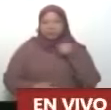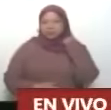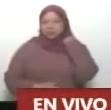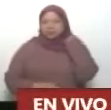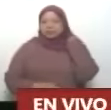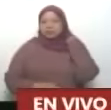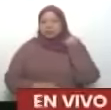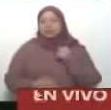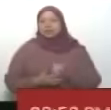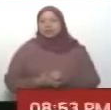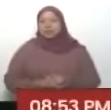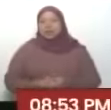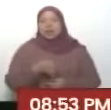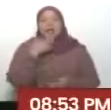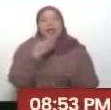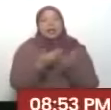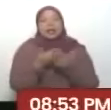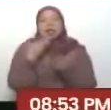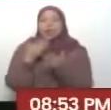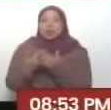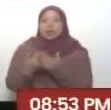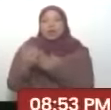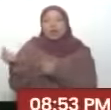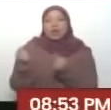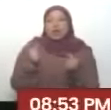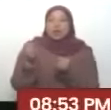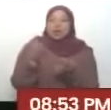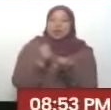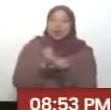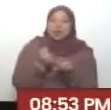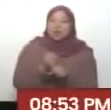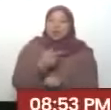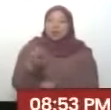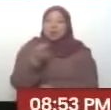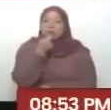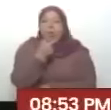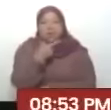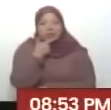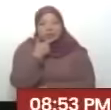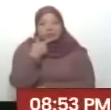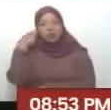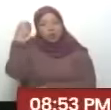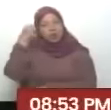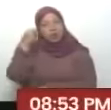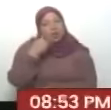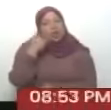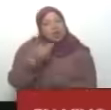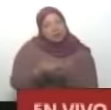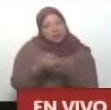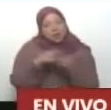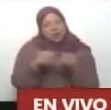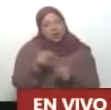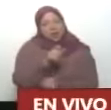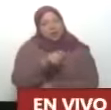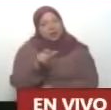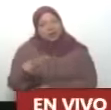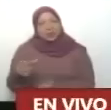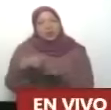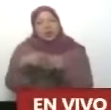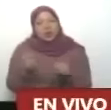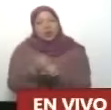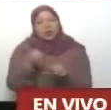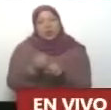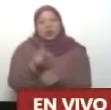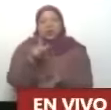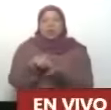Excelente. Bueno, muchachos, muchachas, hay muchas otras cosas que conversar. Este segmento ha estado muy bonito. Les agradezco a ustedes, a todos, a todas,